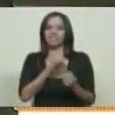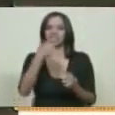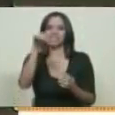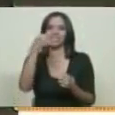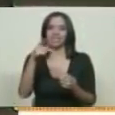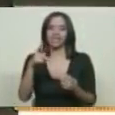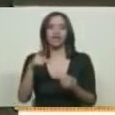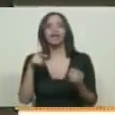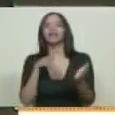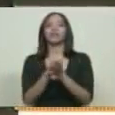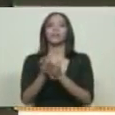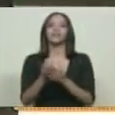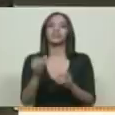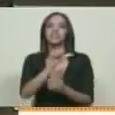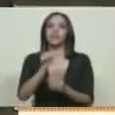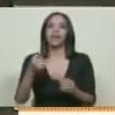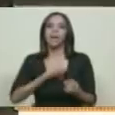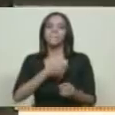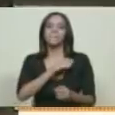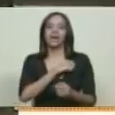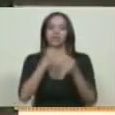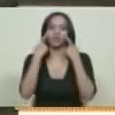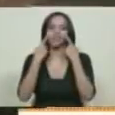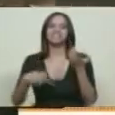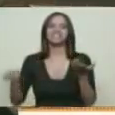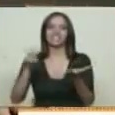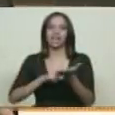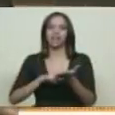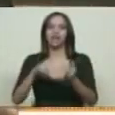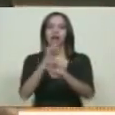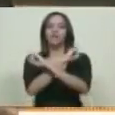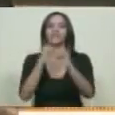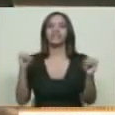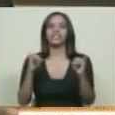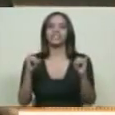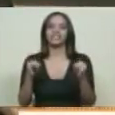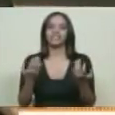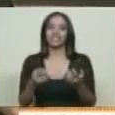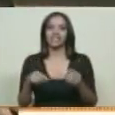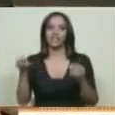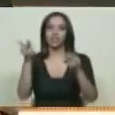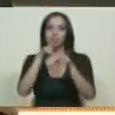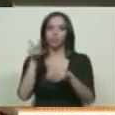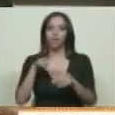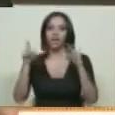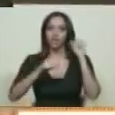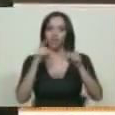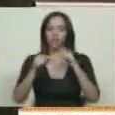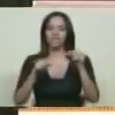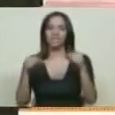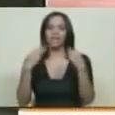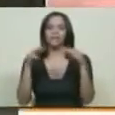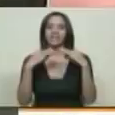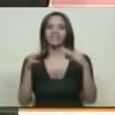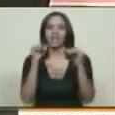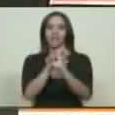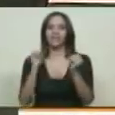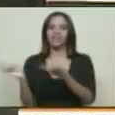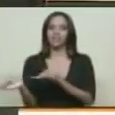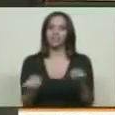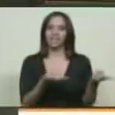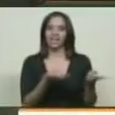esto pasó esta semana ya en España. Veamos qué fue lo que pasó. Ya regresamos con la parte final. Ya vamos, lectura de Twitter y el mensaje final de Agustín